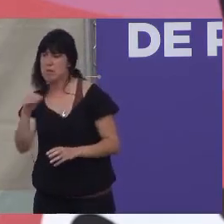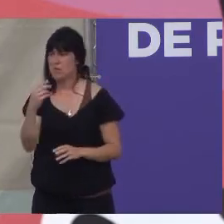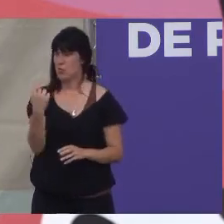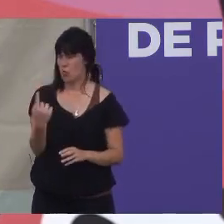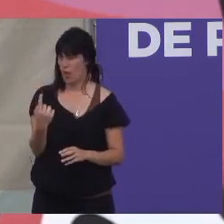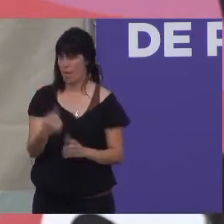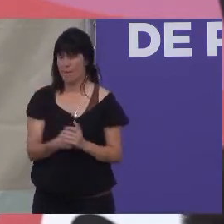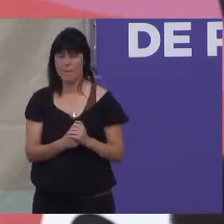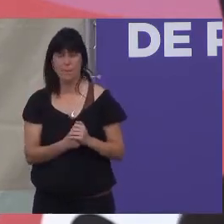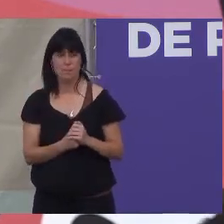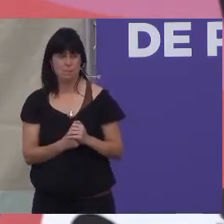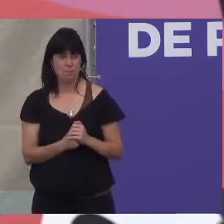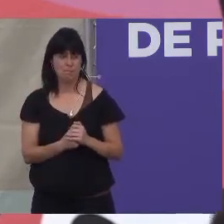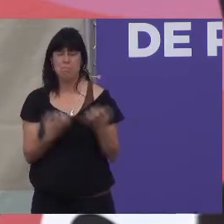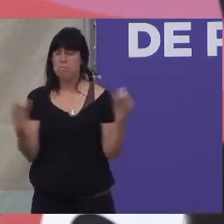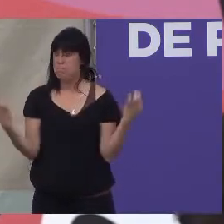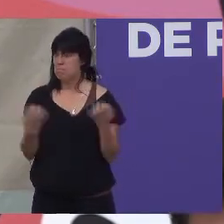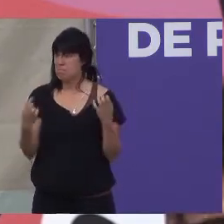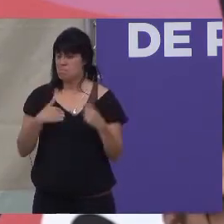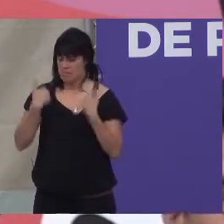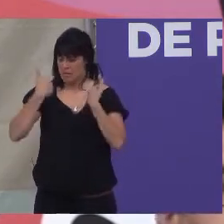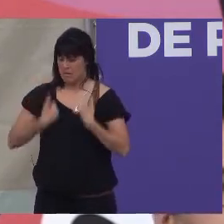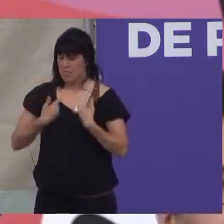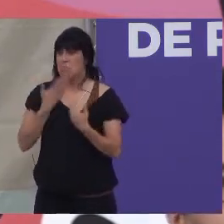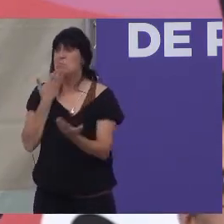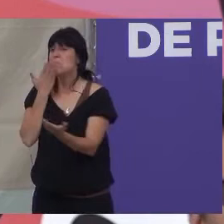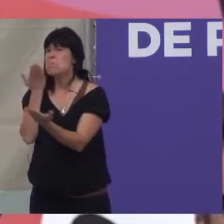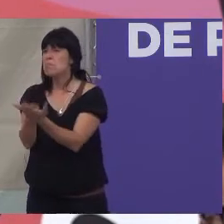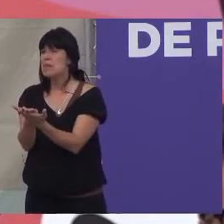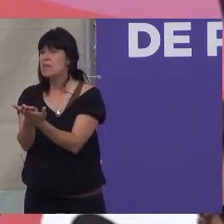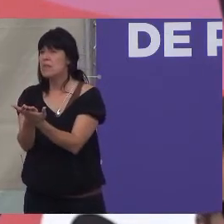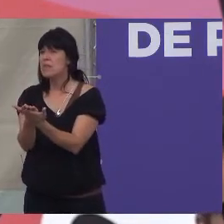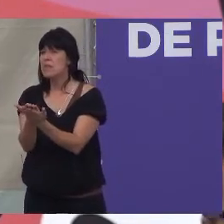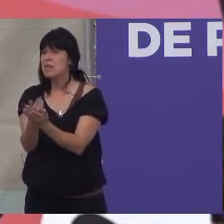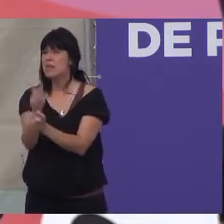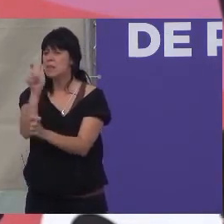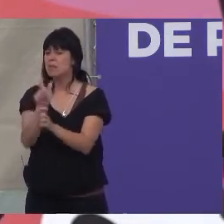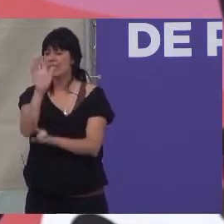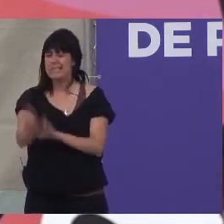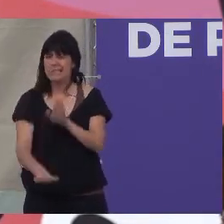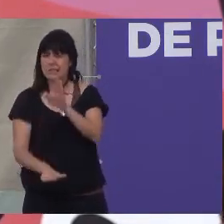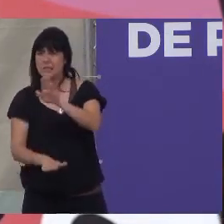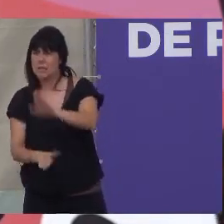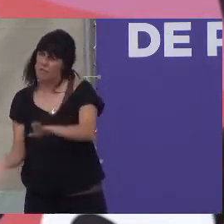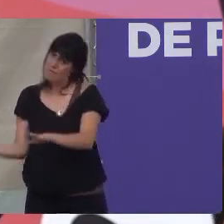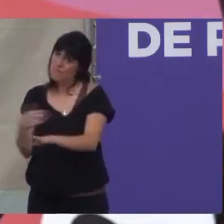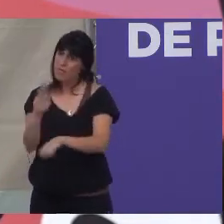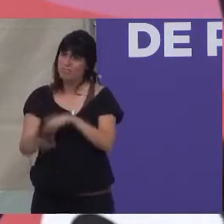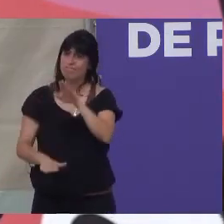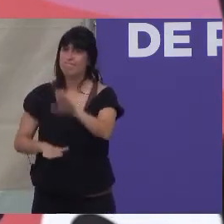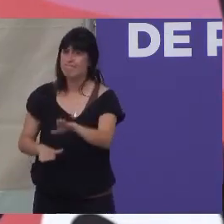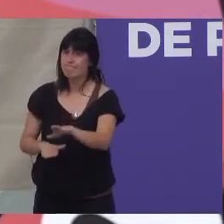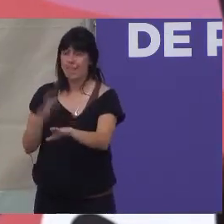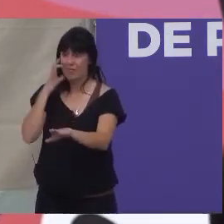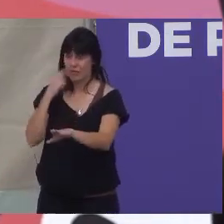Y es que yo no puedo pedirle a nadie que dé un paso adelante si no soy